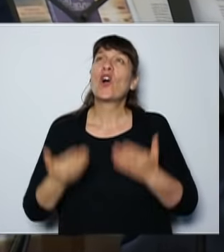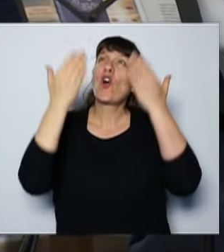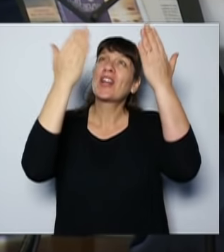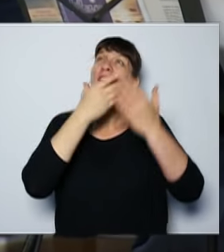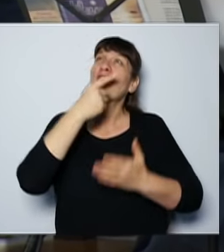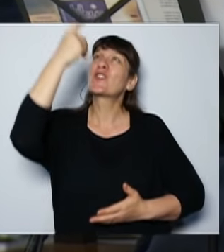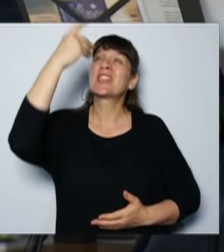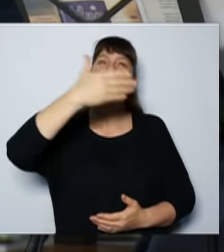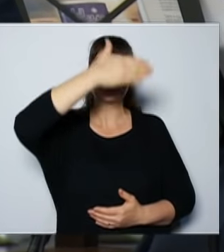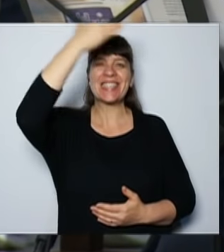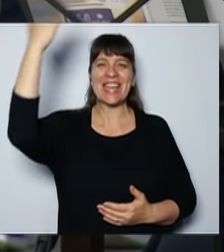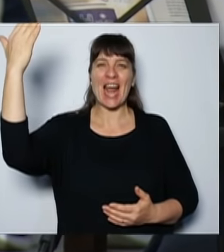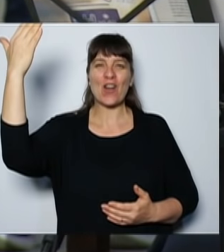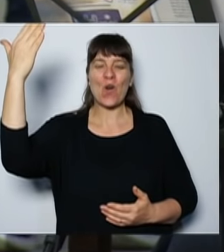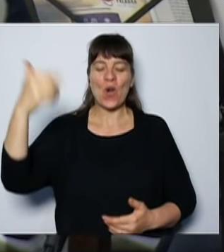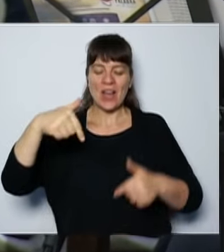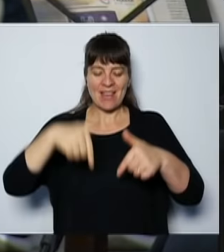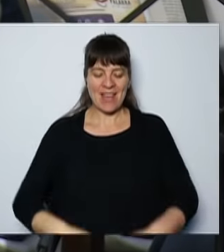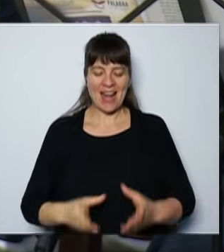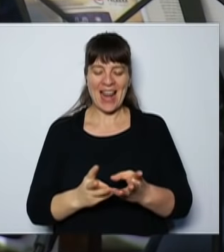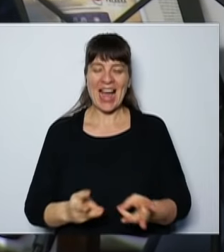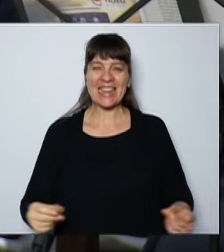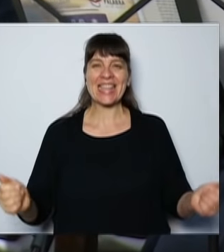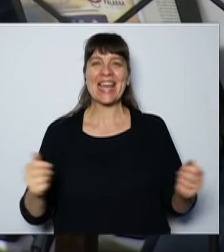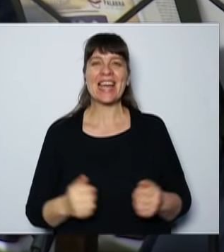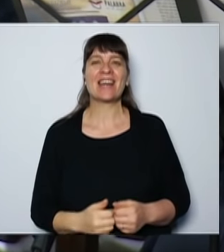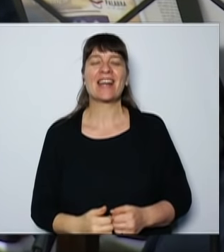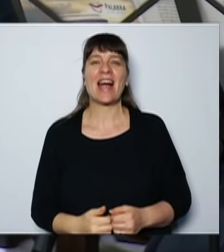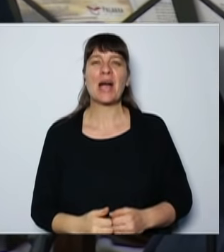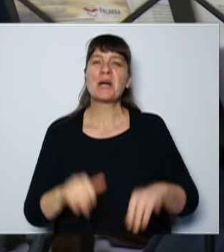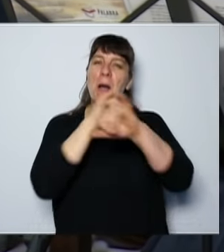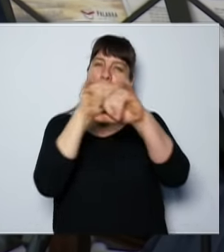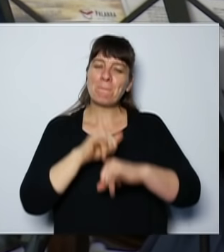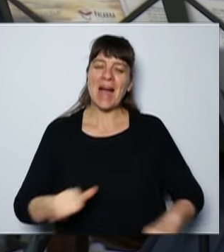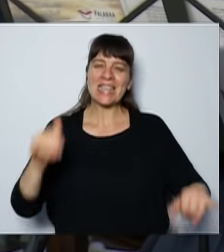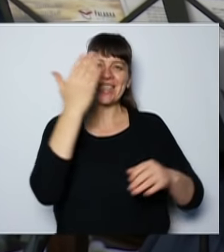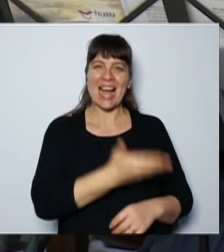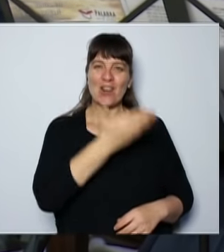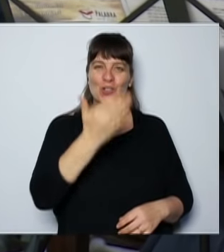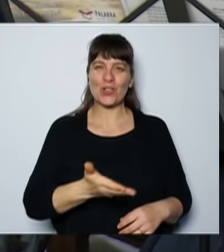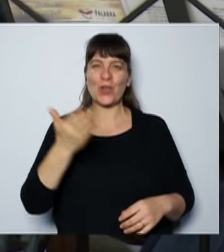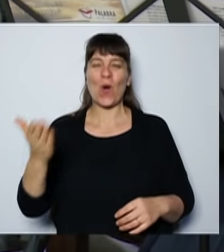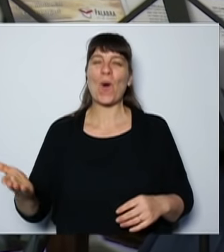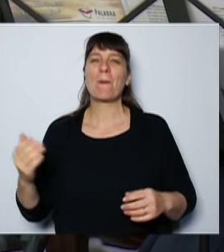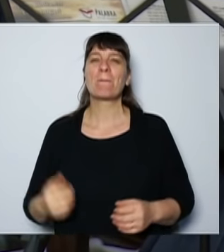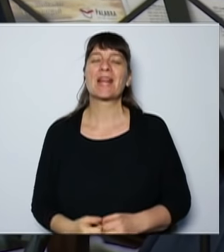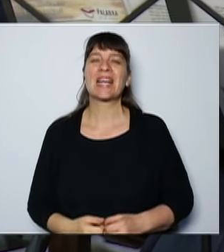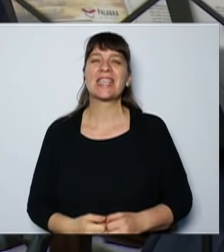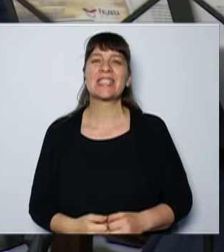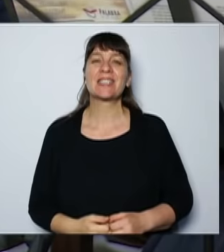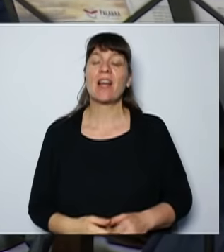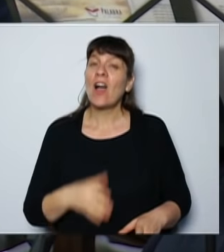hombres. Gloria a Dios en el cielo y en la tierra, paz a los